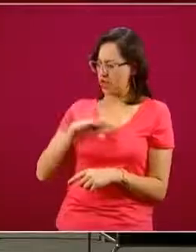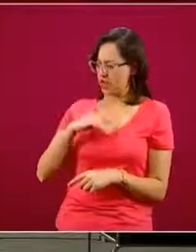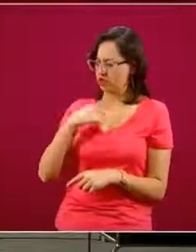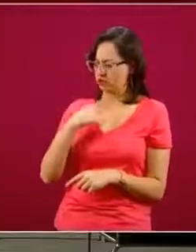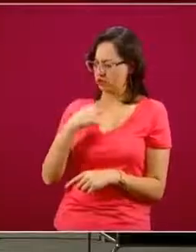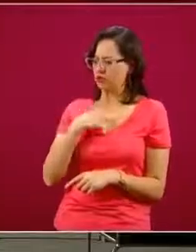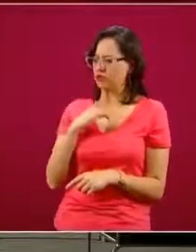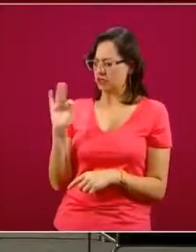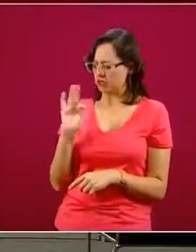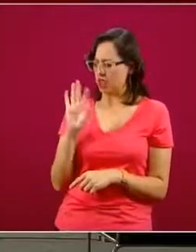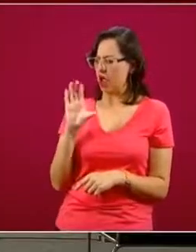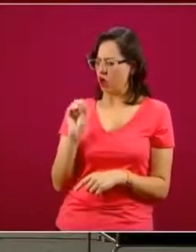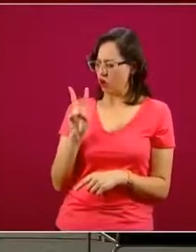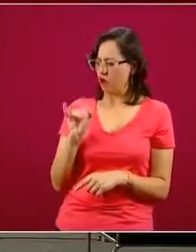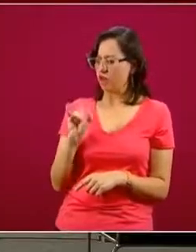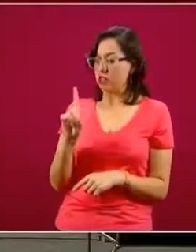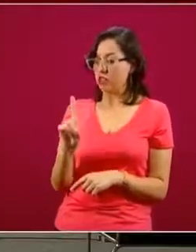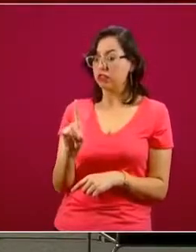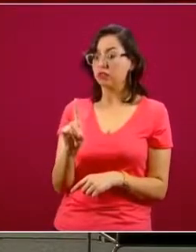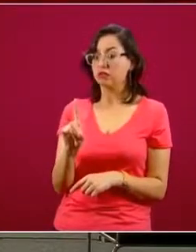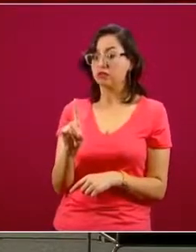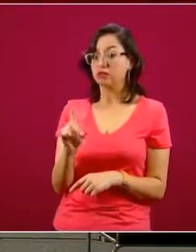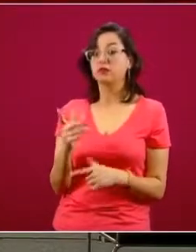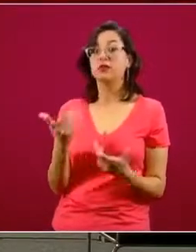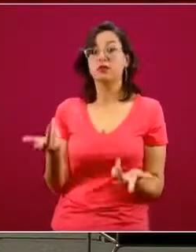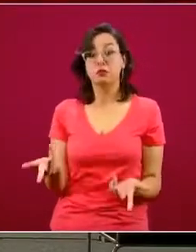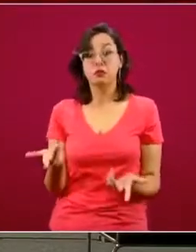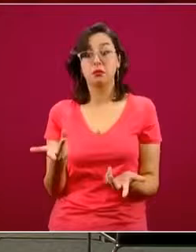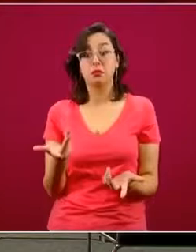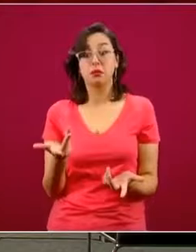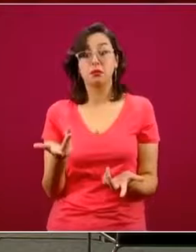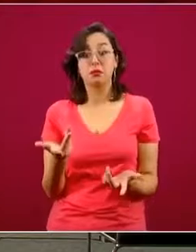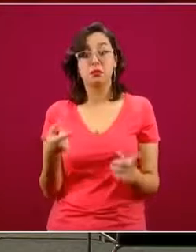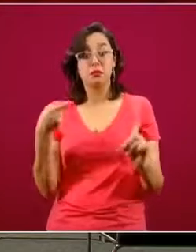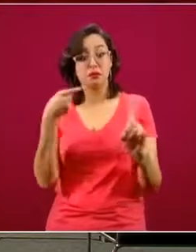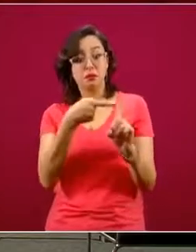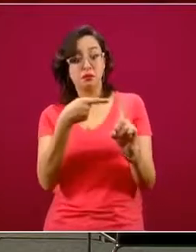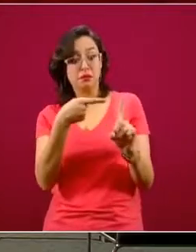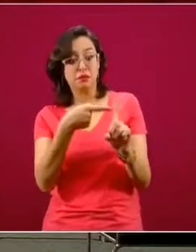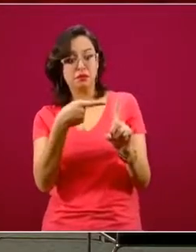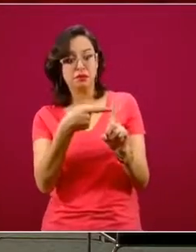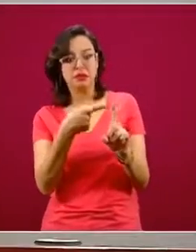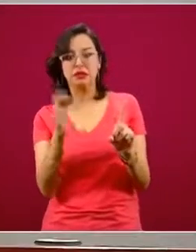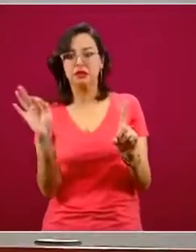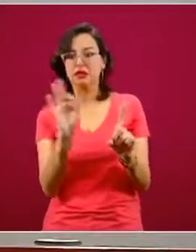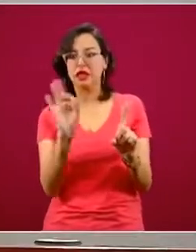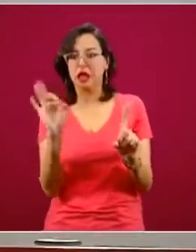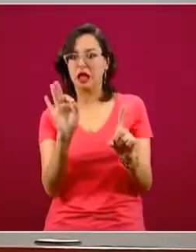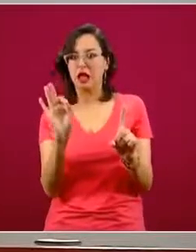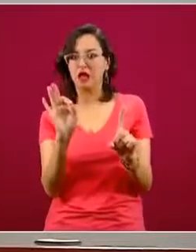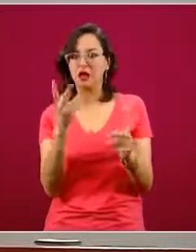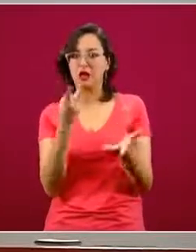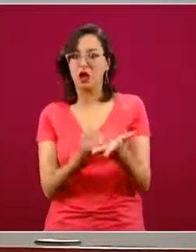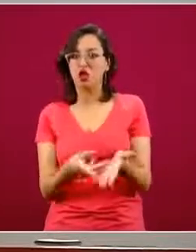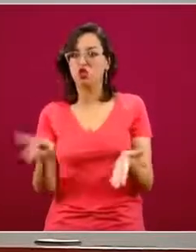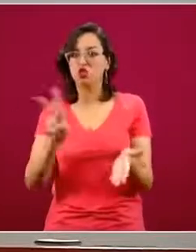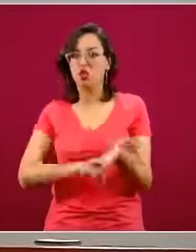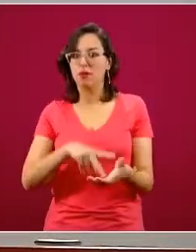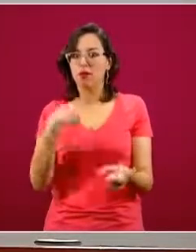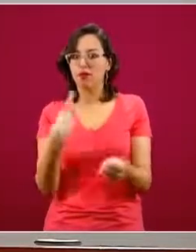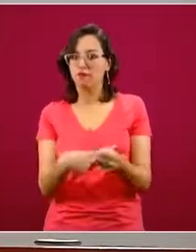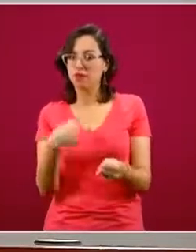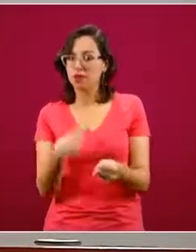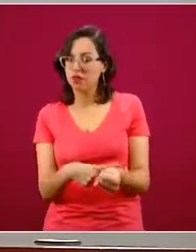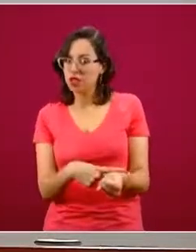COVID. Y además es una persona que tiene mayor probabilidad de complicarse, por lo que explicamos a detalle hace unos